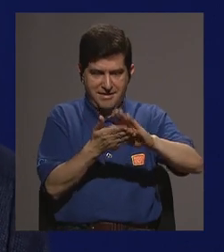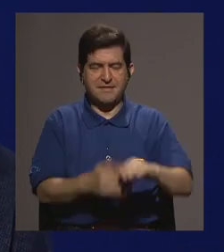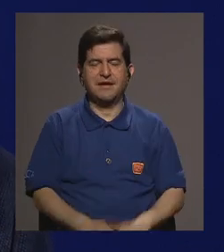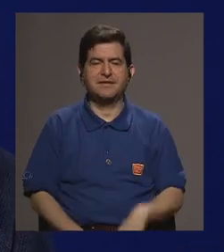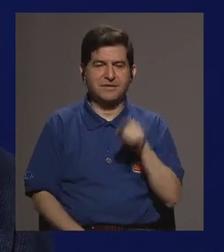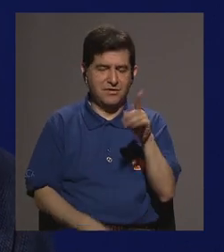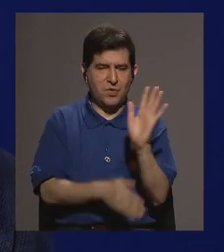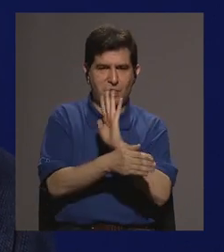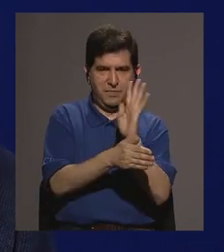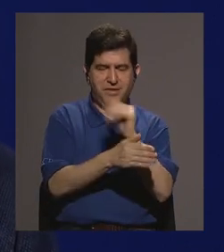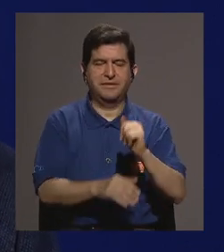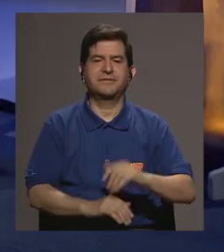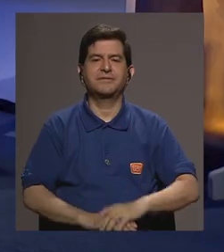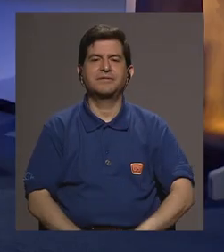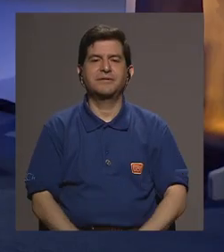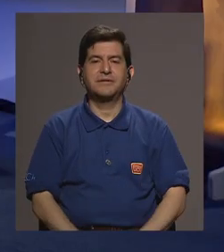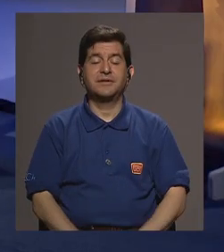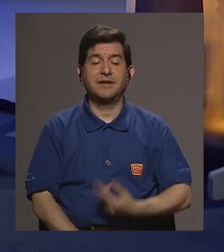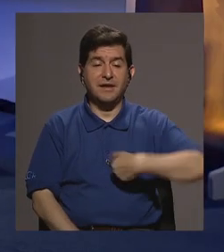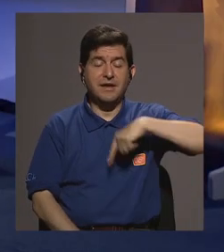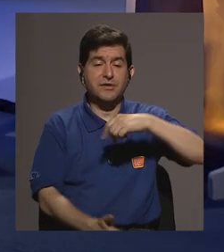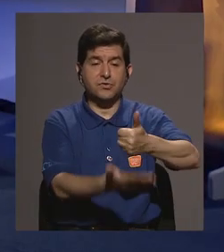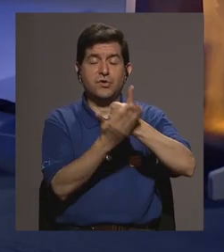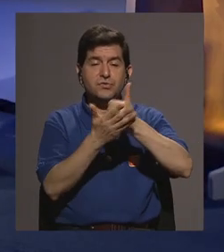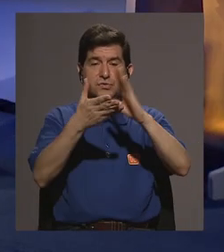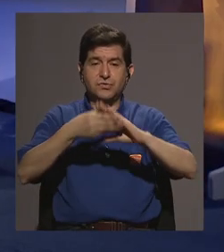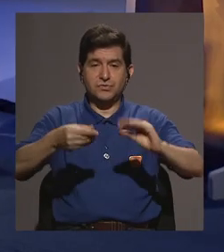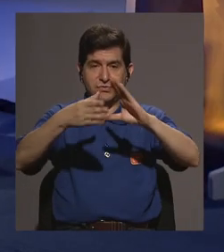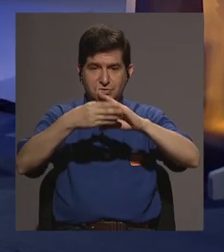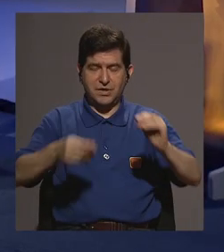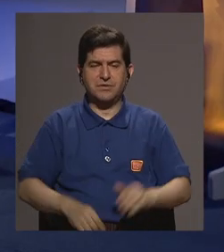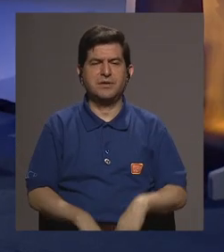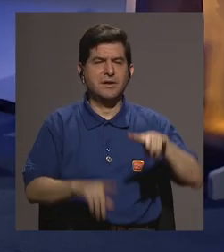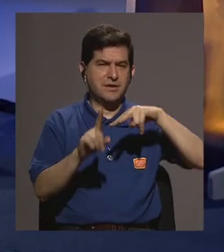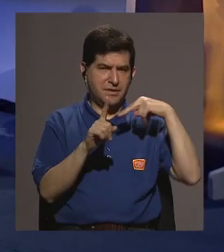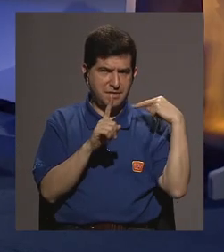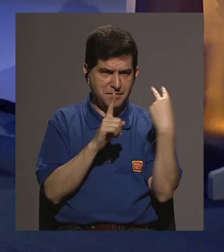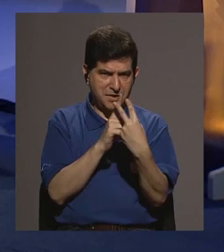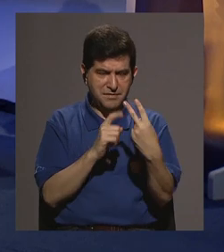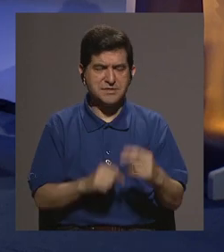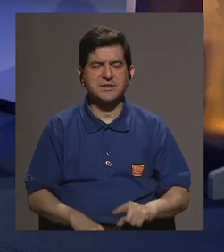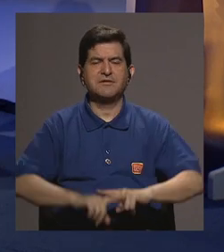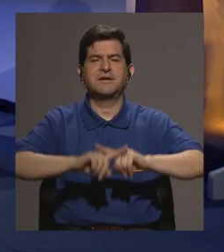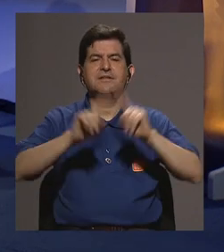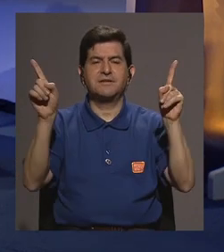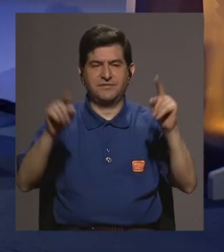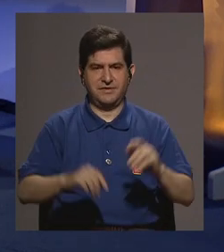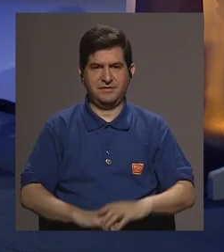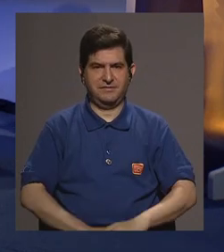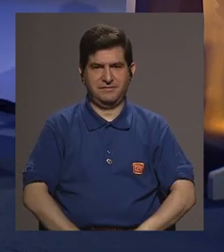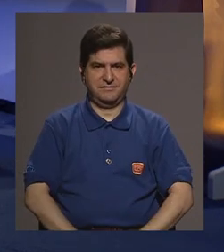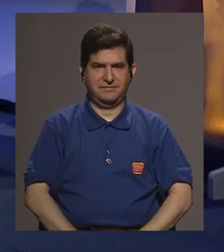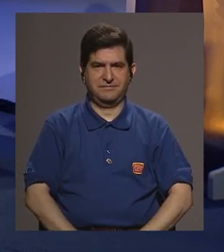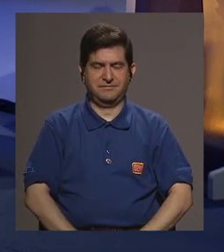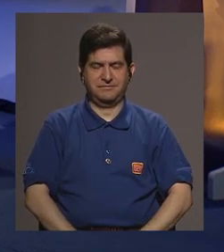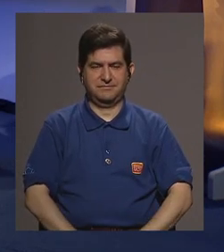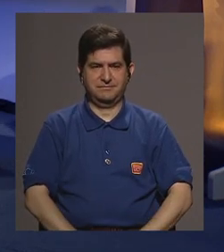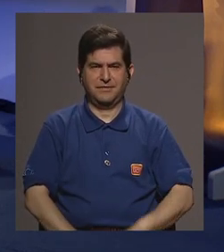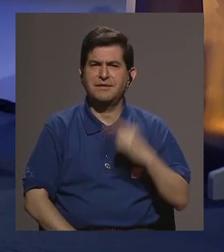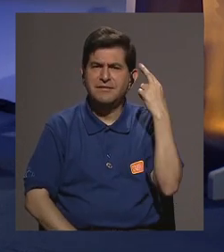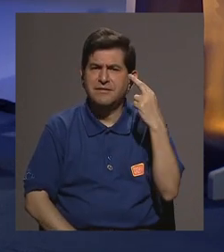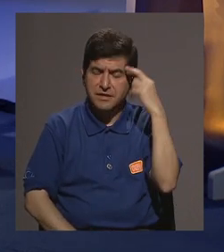vende en la película nos ayuda a contar desde un punto de vista una arista diferente desde un punto de vista